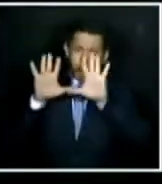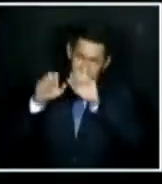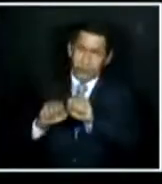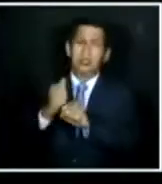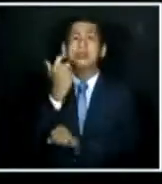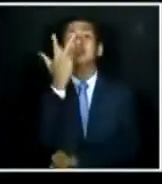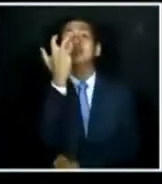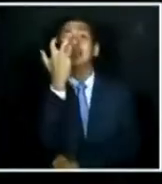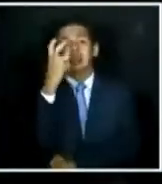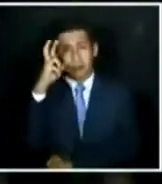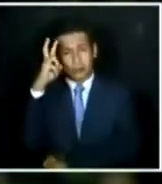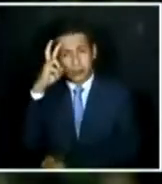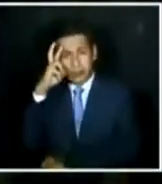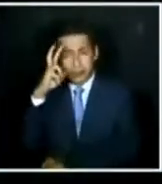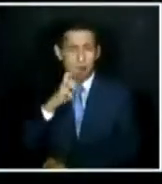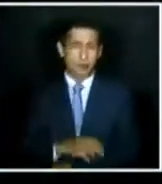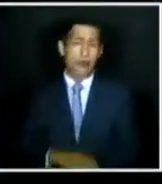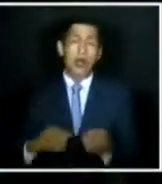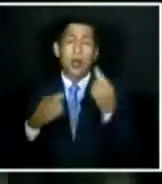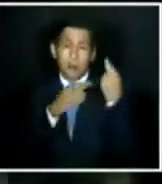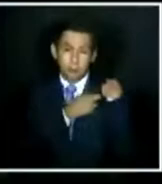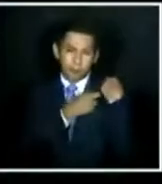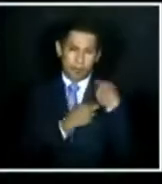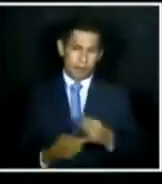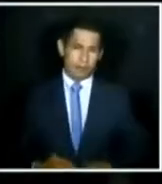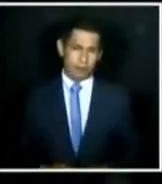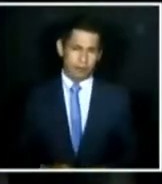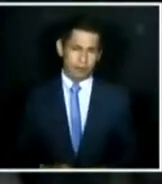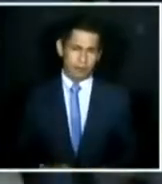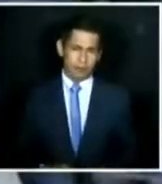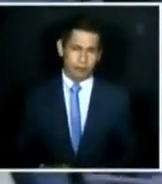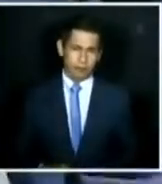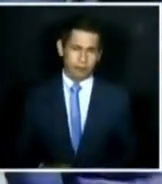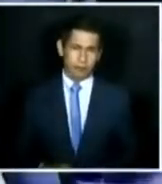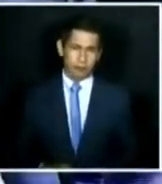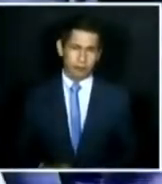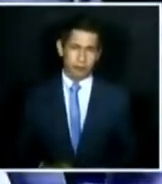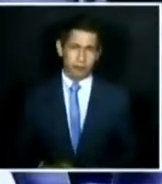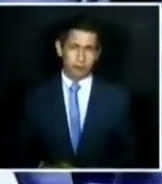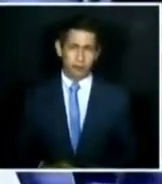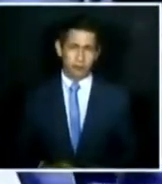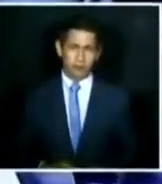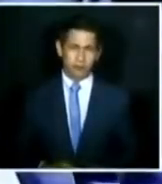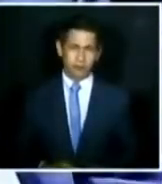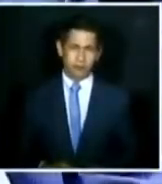13 personas involucradas con semejante asesinato.